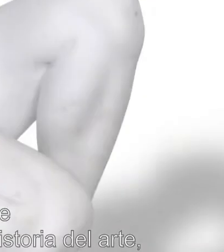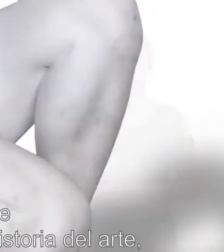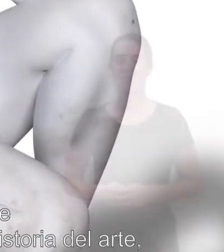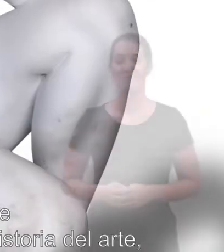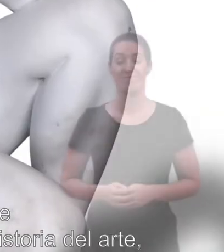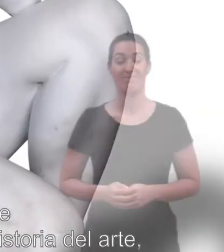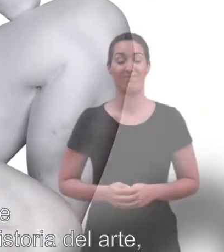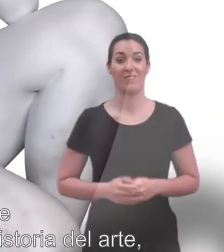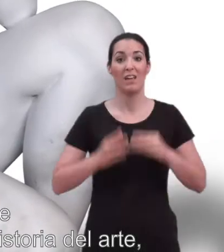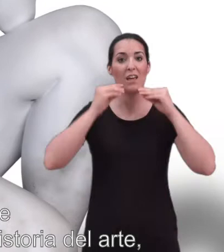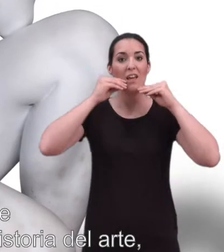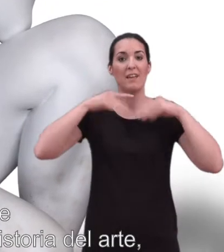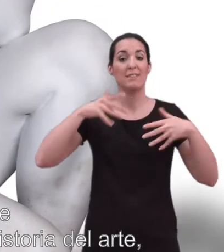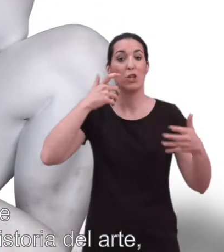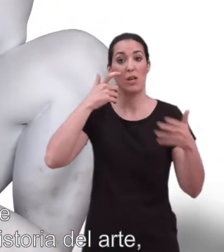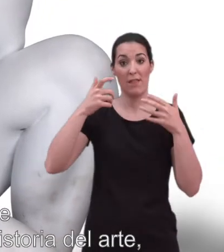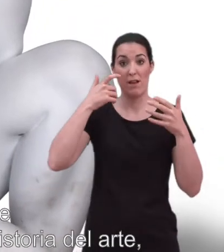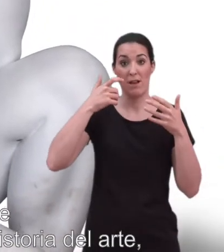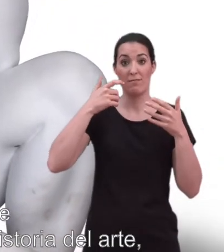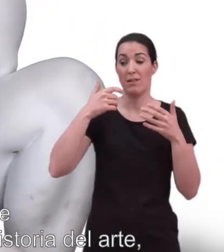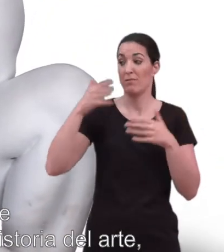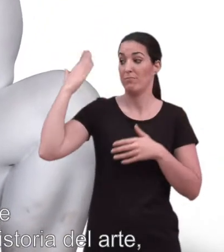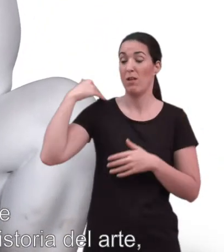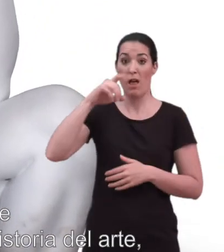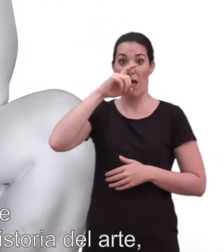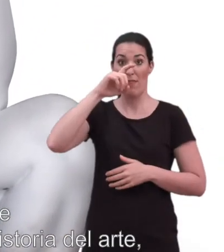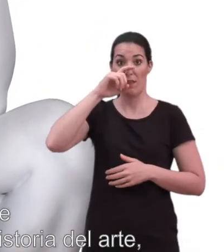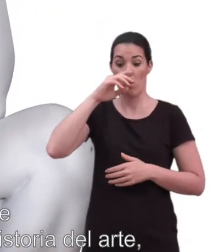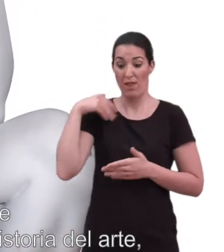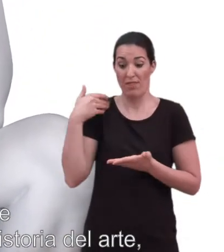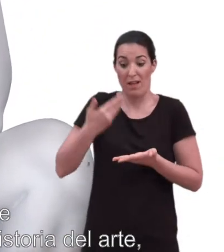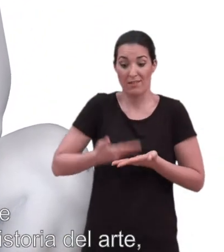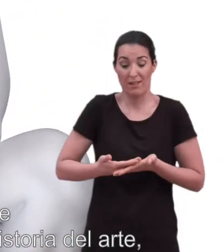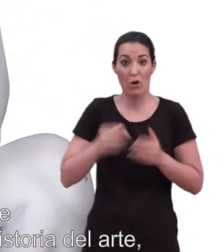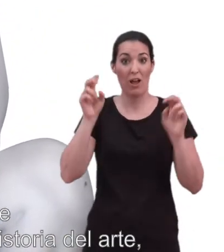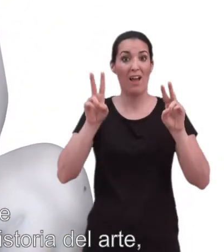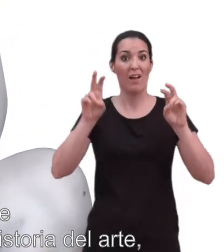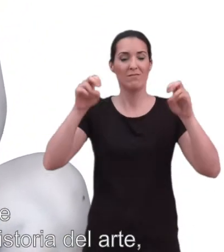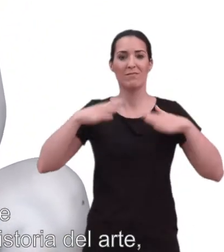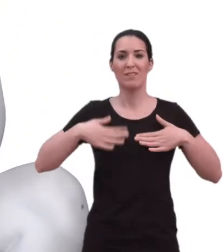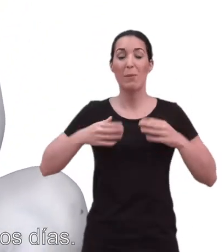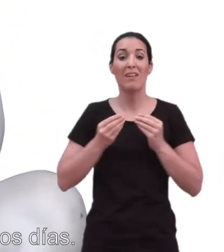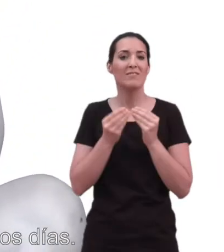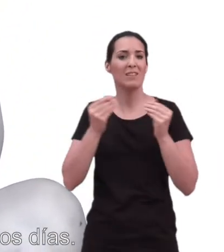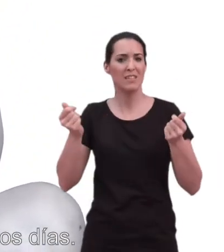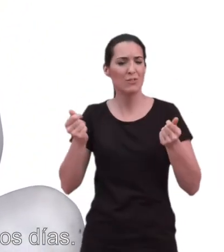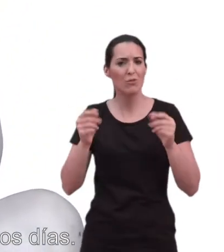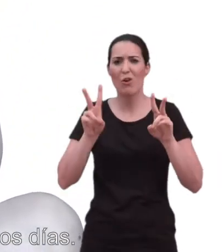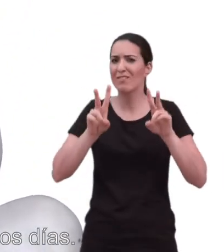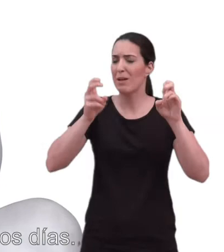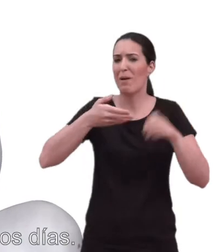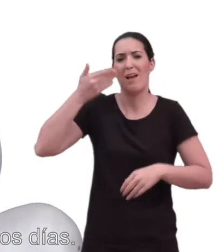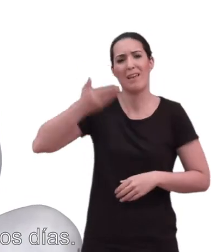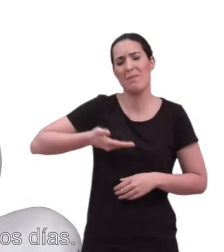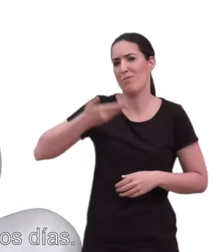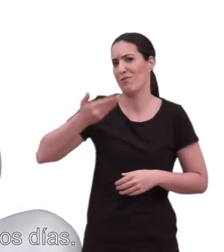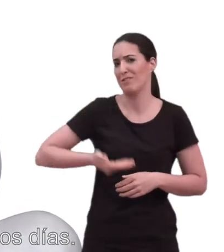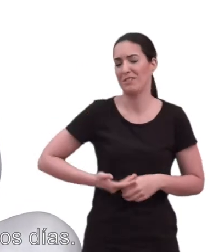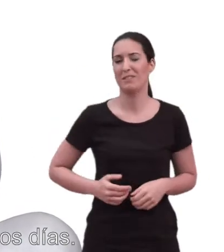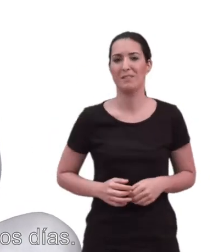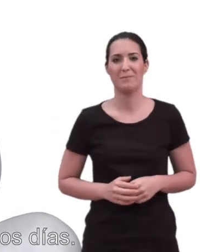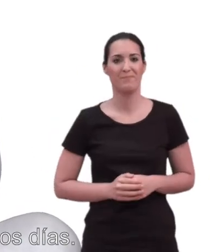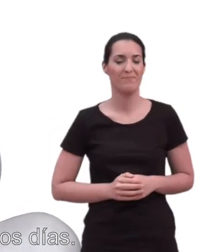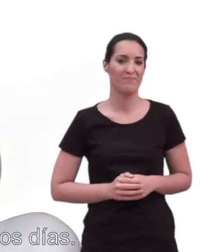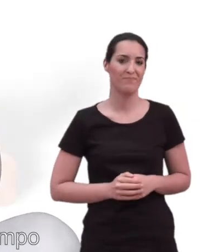El desnudo ha sido siempre uno de los temas fundamentales de la historia del arte, desde la antigüedad hasta nuestros